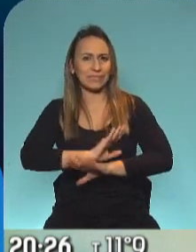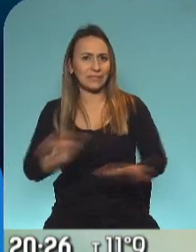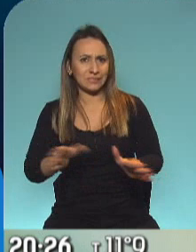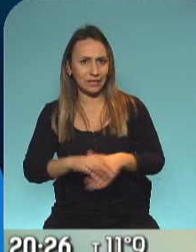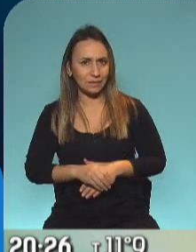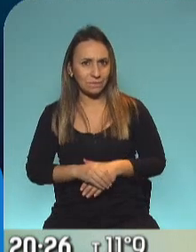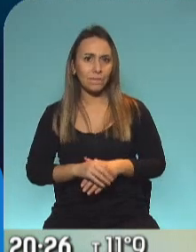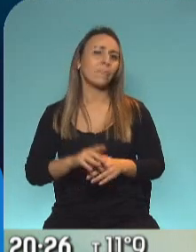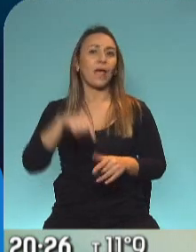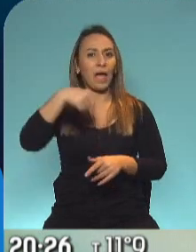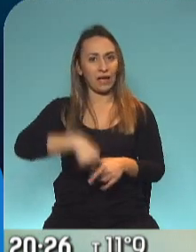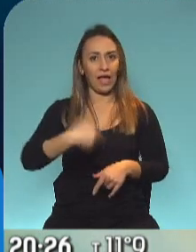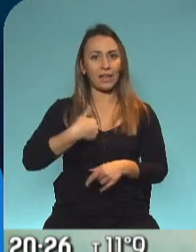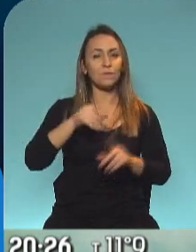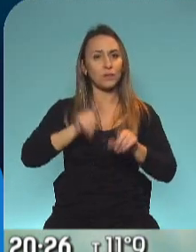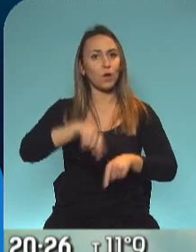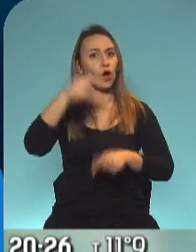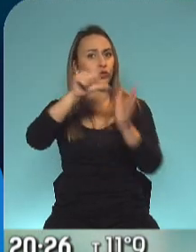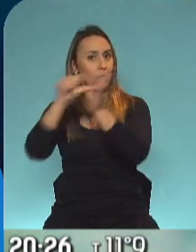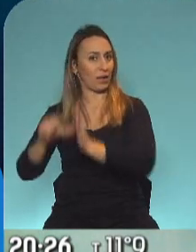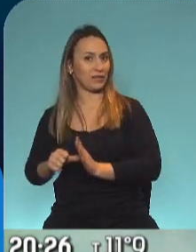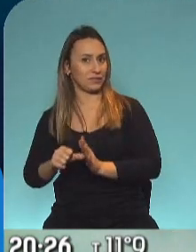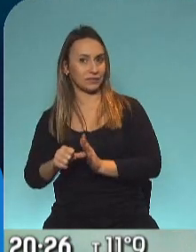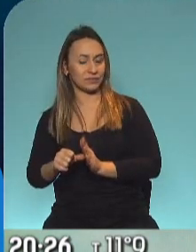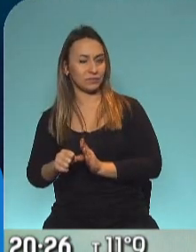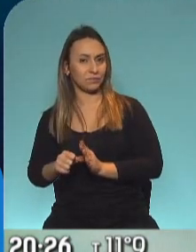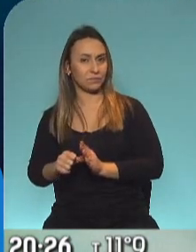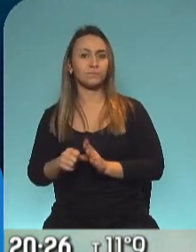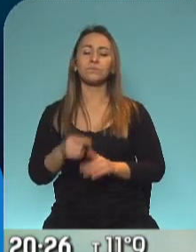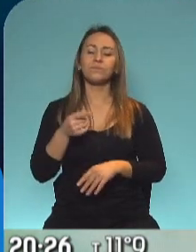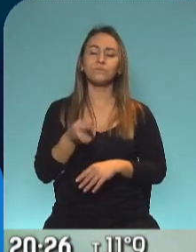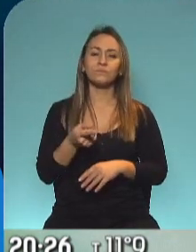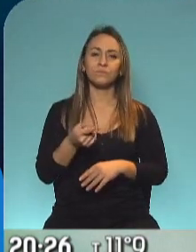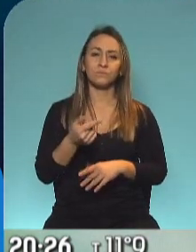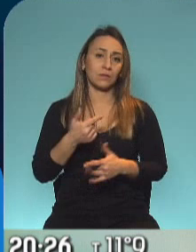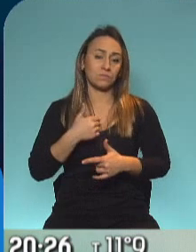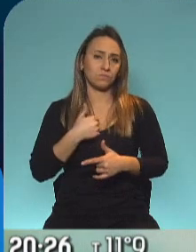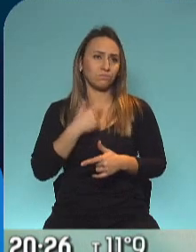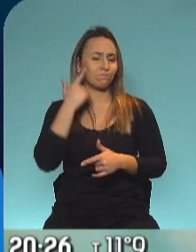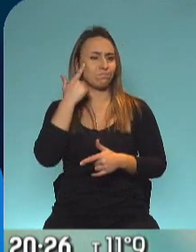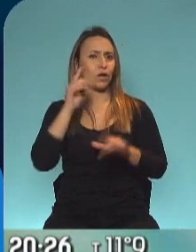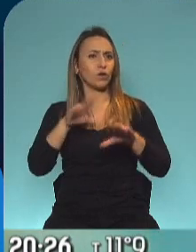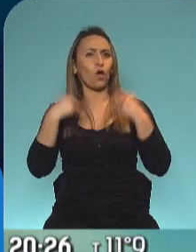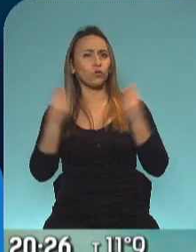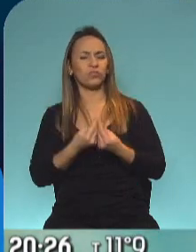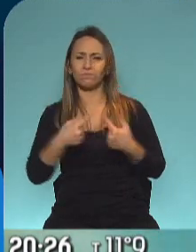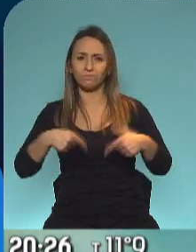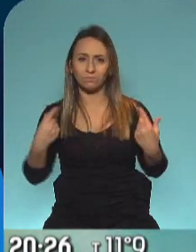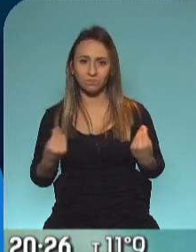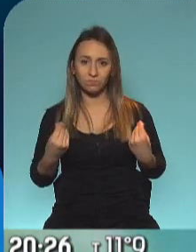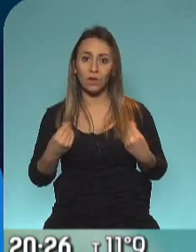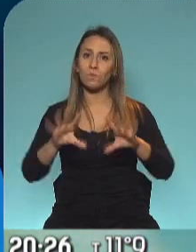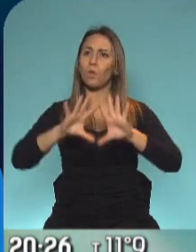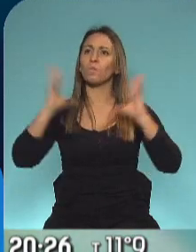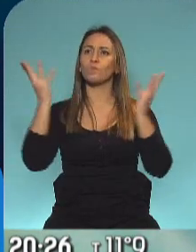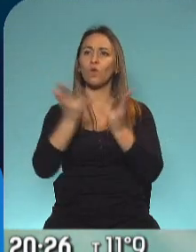tantos otros países, evidentemente. La otra, con lo que concluyo de la siguiente manera, habrá que convenir que es un mundo de